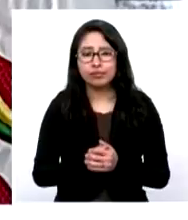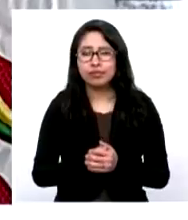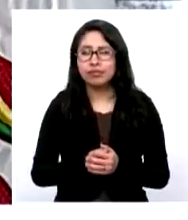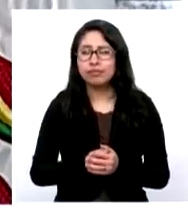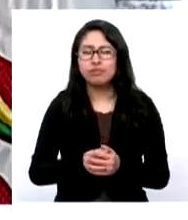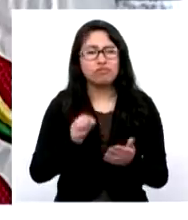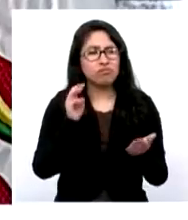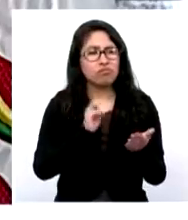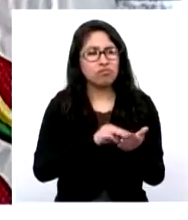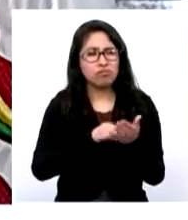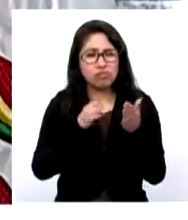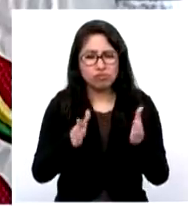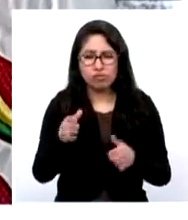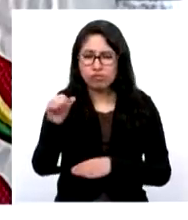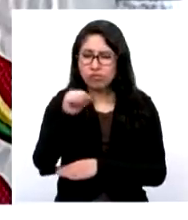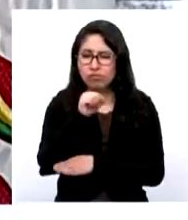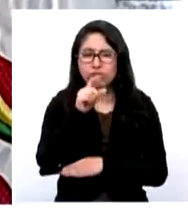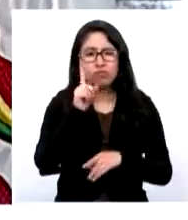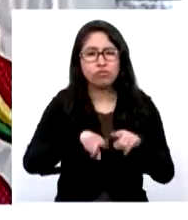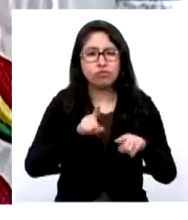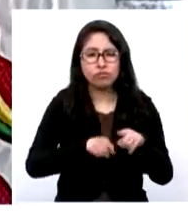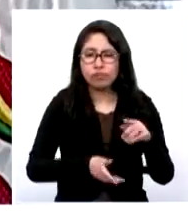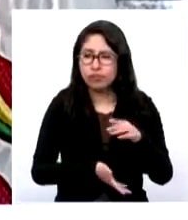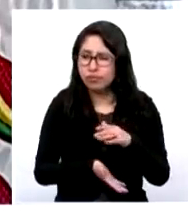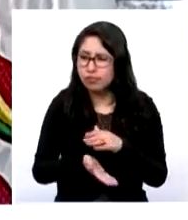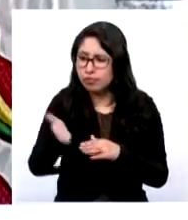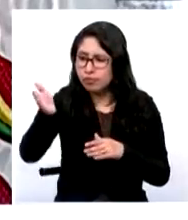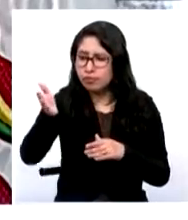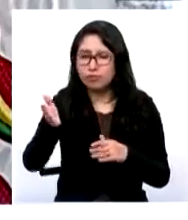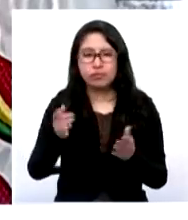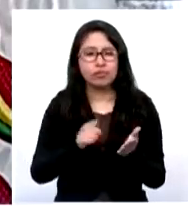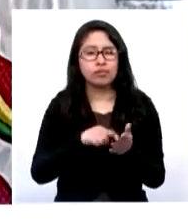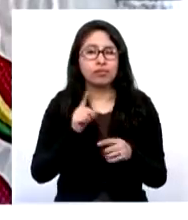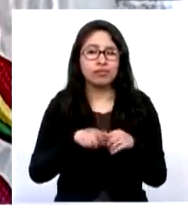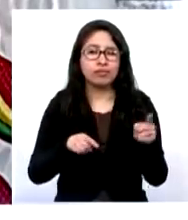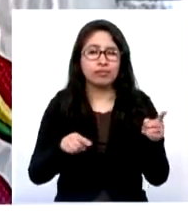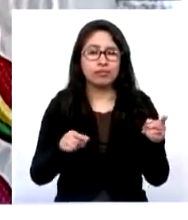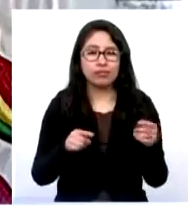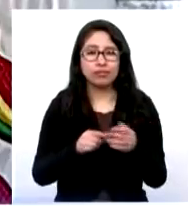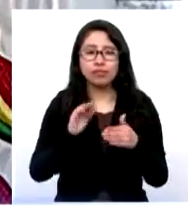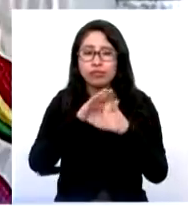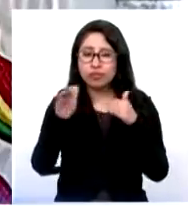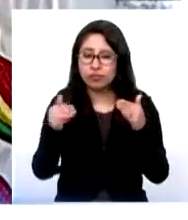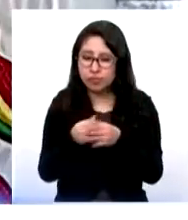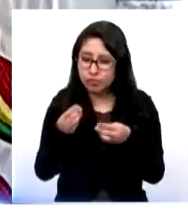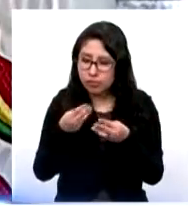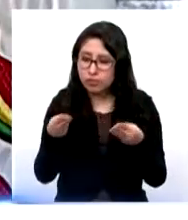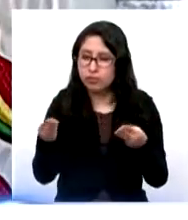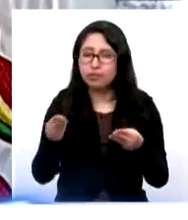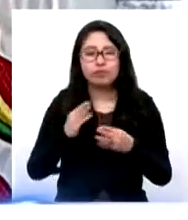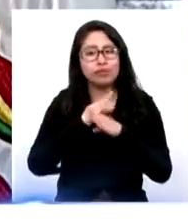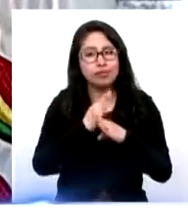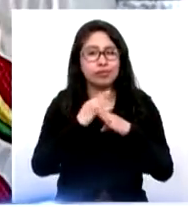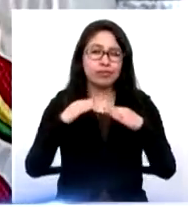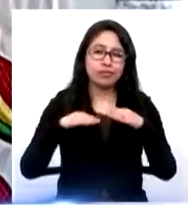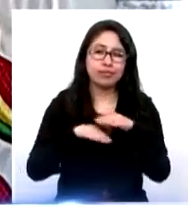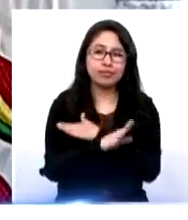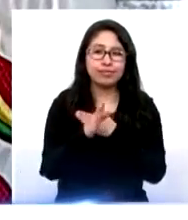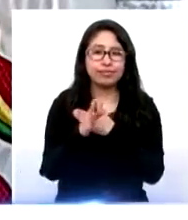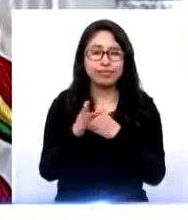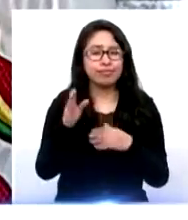libremente por nuestras carreteras, que todos los equipos de seguridad para esta pandemia no